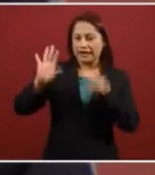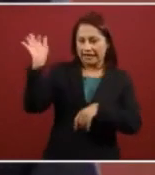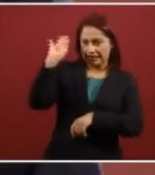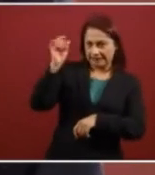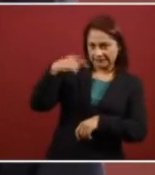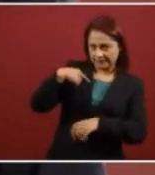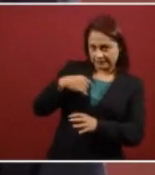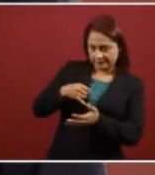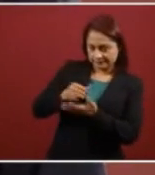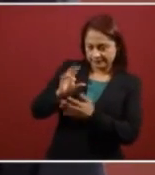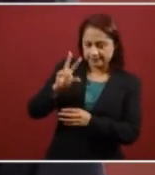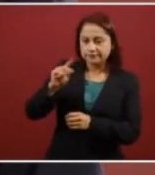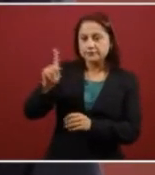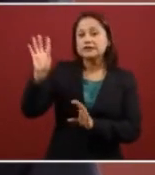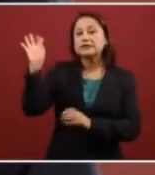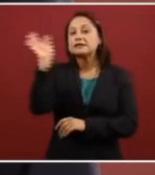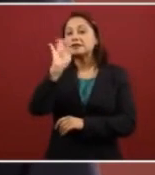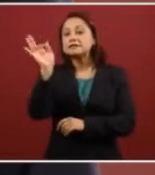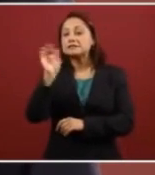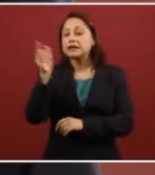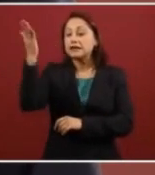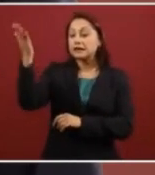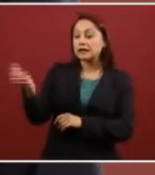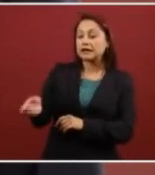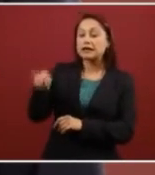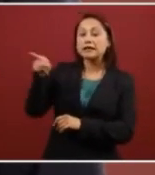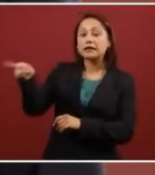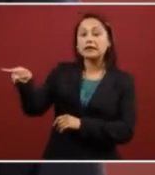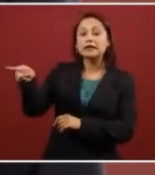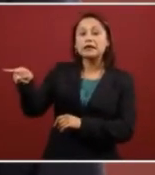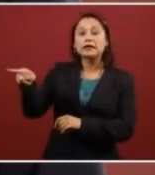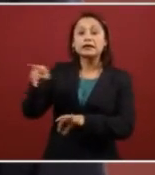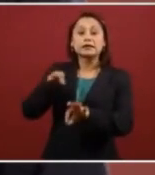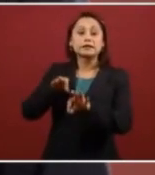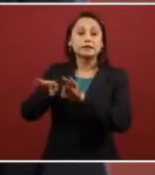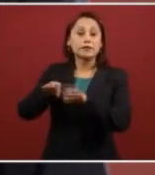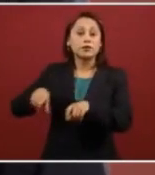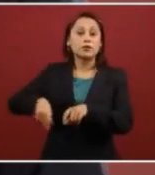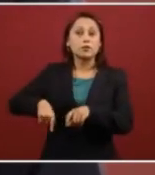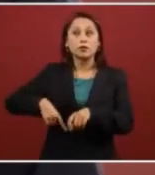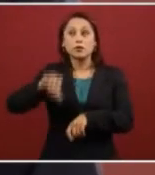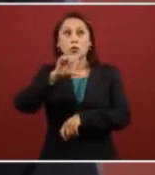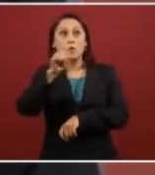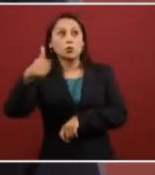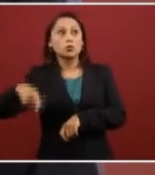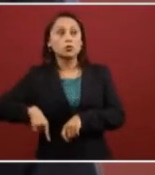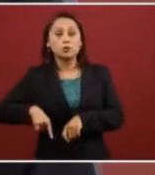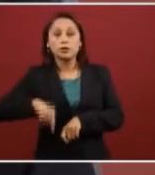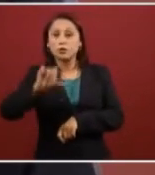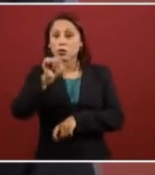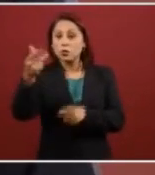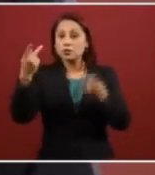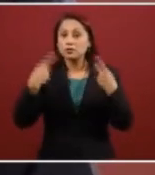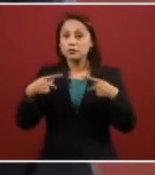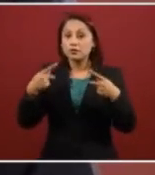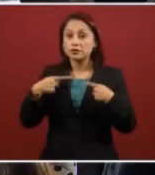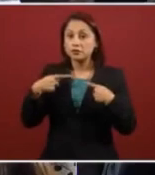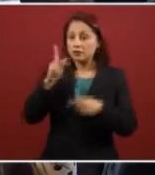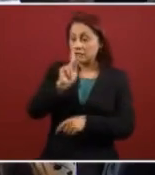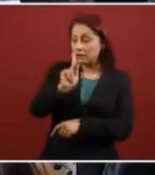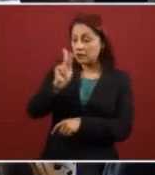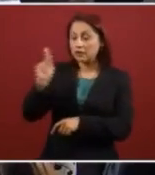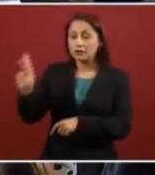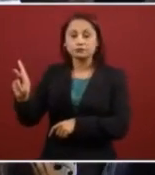Un servidor público con tanta experiencia. We would have a public servant with as much experience in their